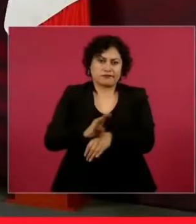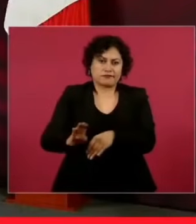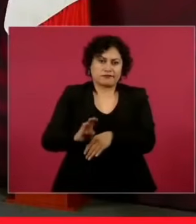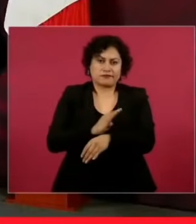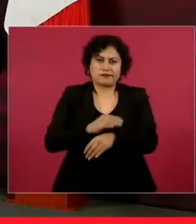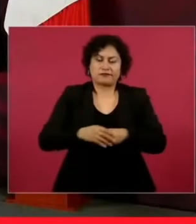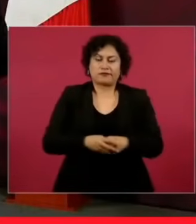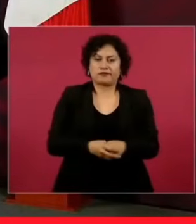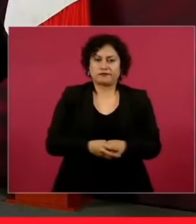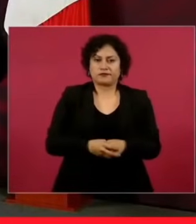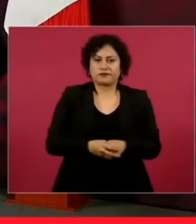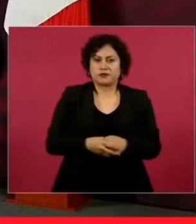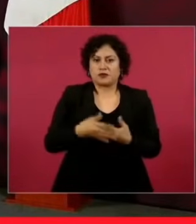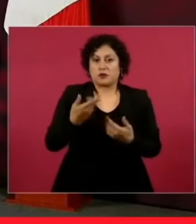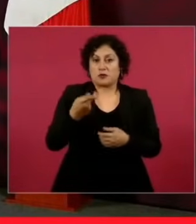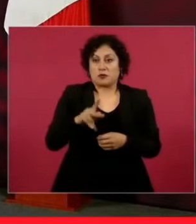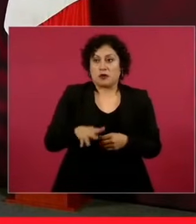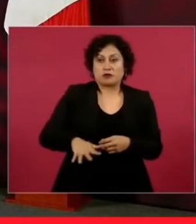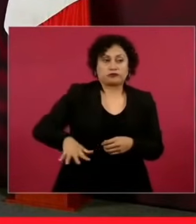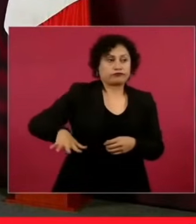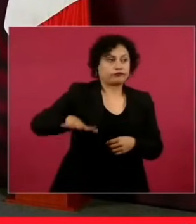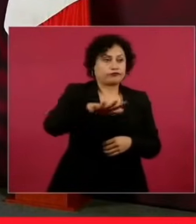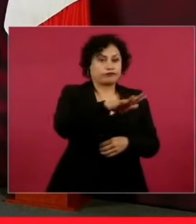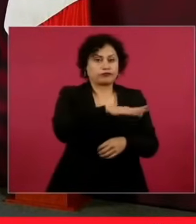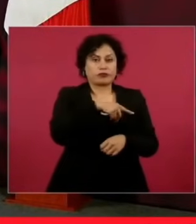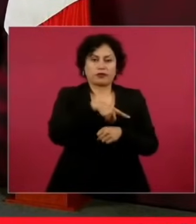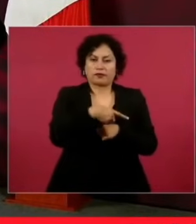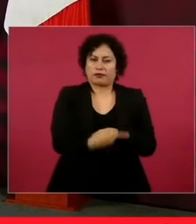Es más lo que daña